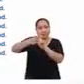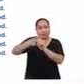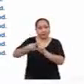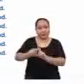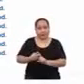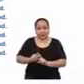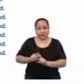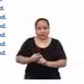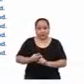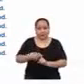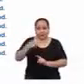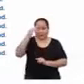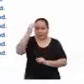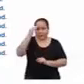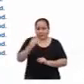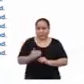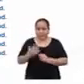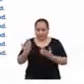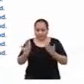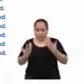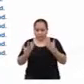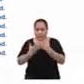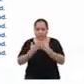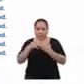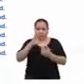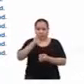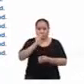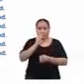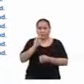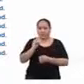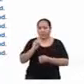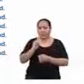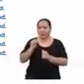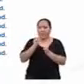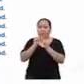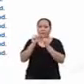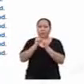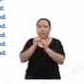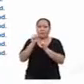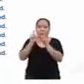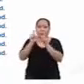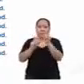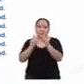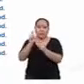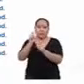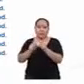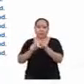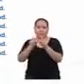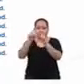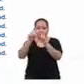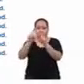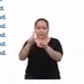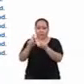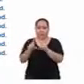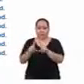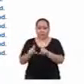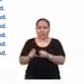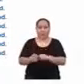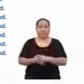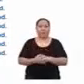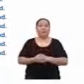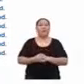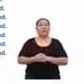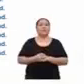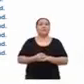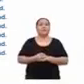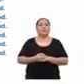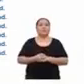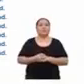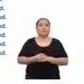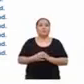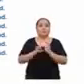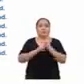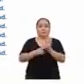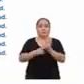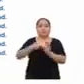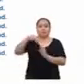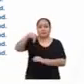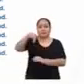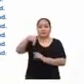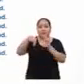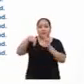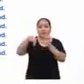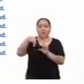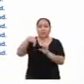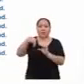frecuencias absolutas corresponde al número total de datos, 60, representado por la letra N